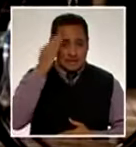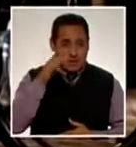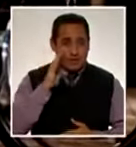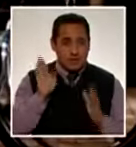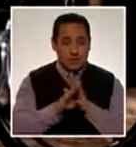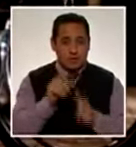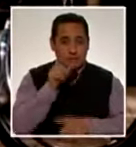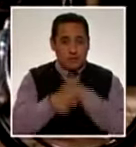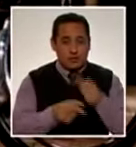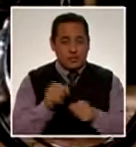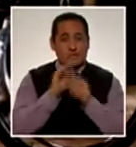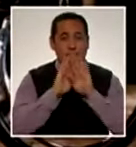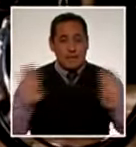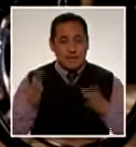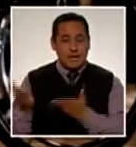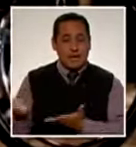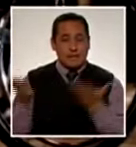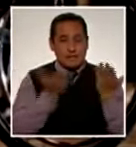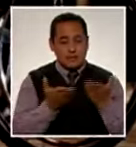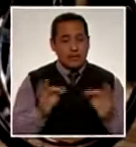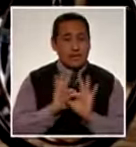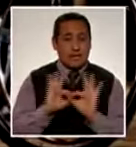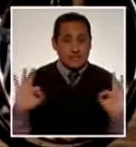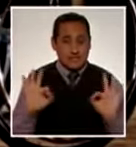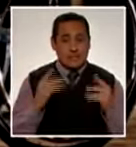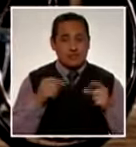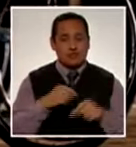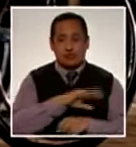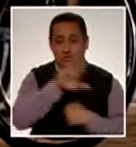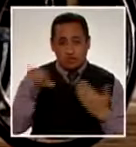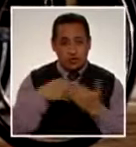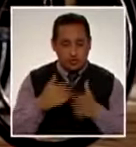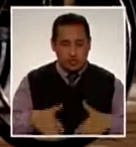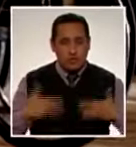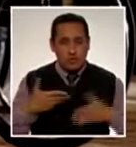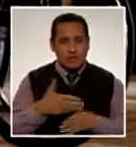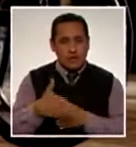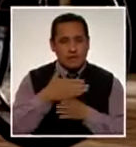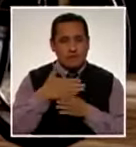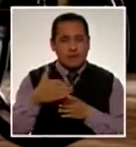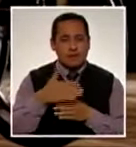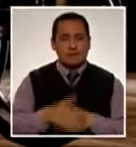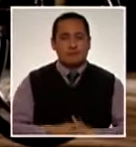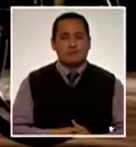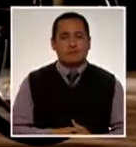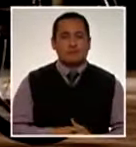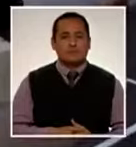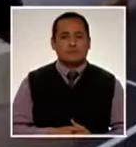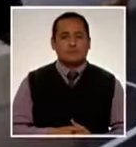Así que ya saben, amigos de Sin Barreras, la invitación está hecha. Todos pueden participar.